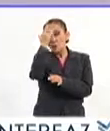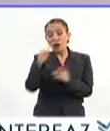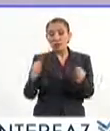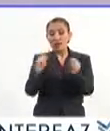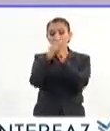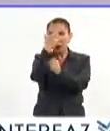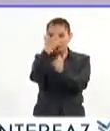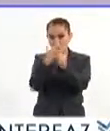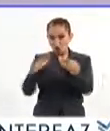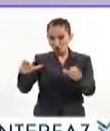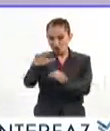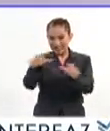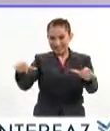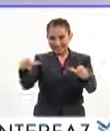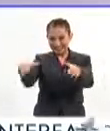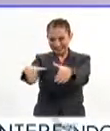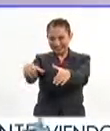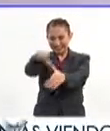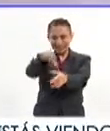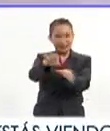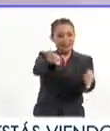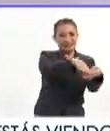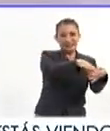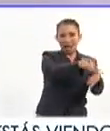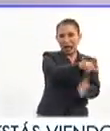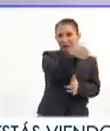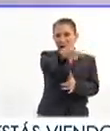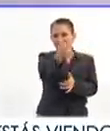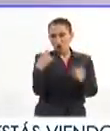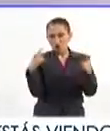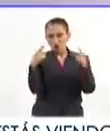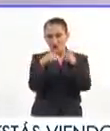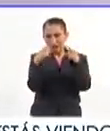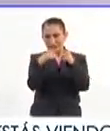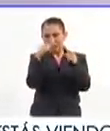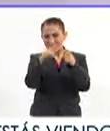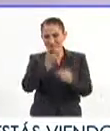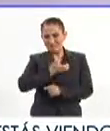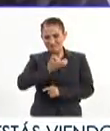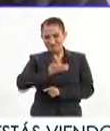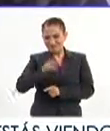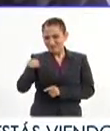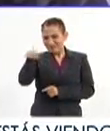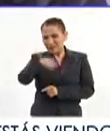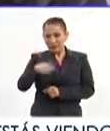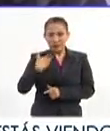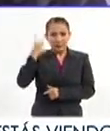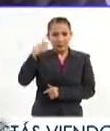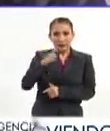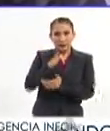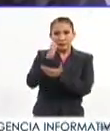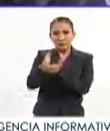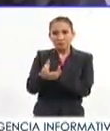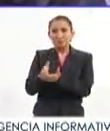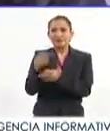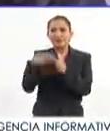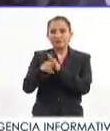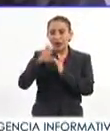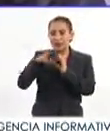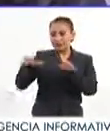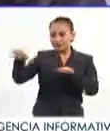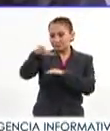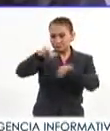Mayor, que está ahí precisamente al lado de la catedral, ¿no? De hecho, ahí quienes nos gusta o solemos viajar por el metro, hay una